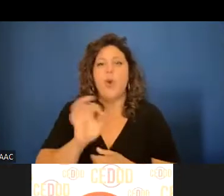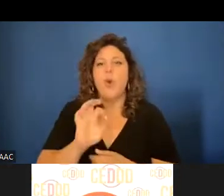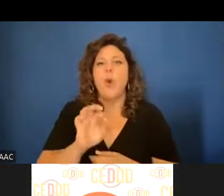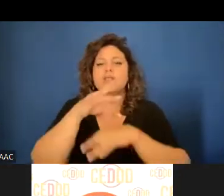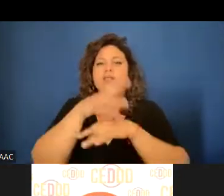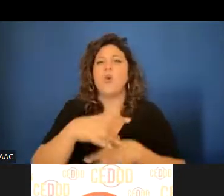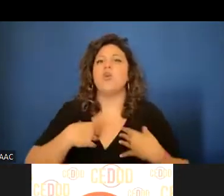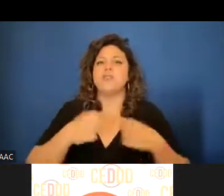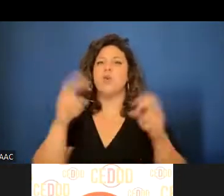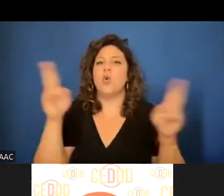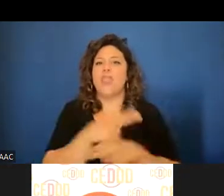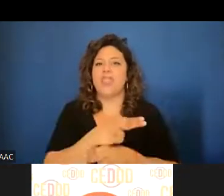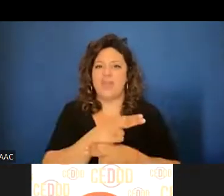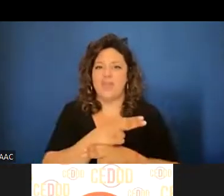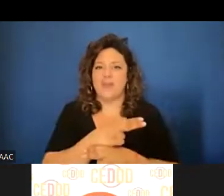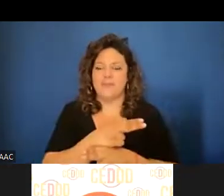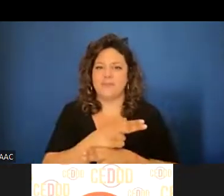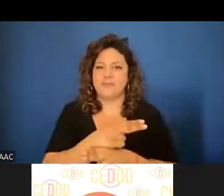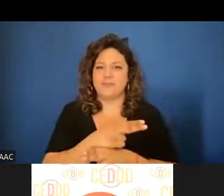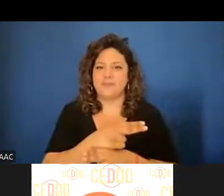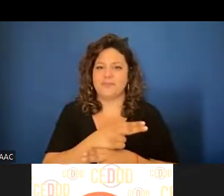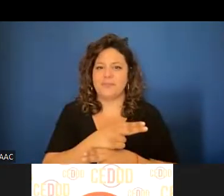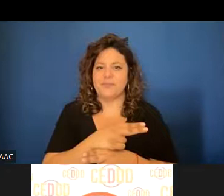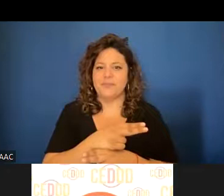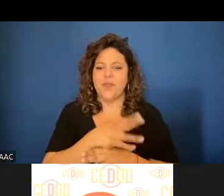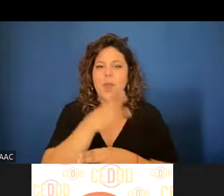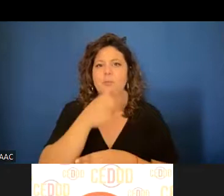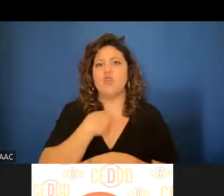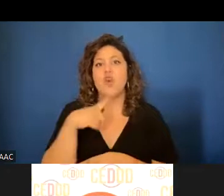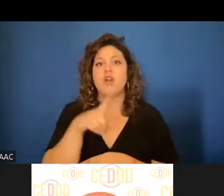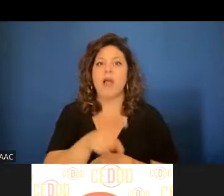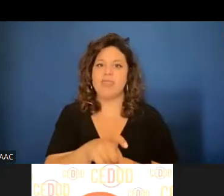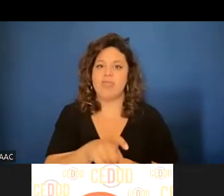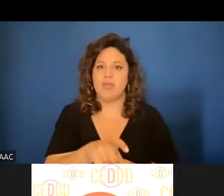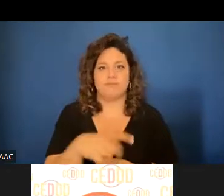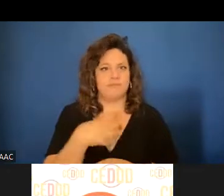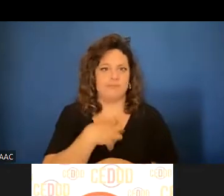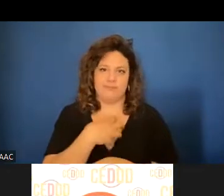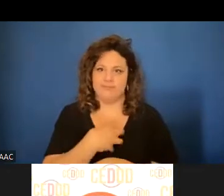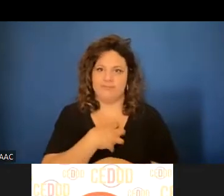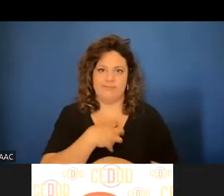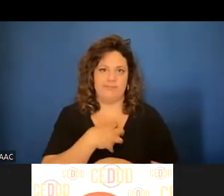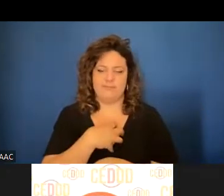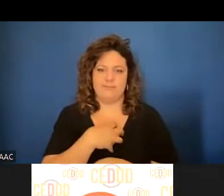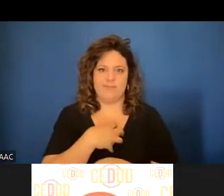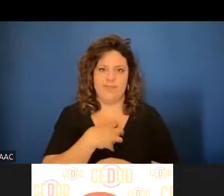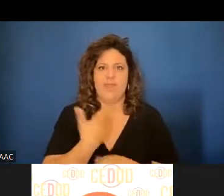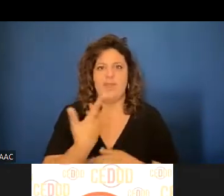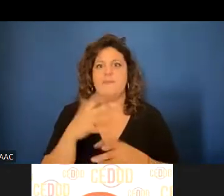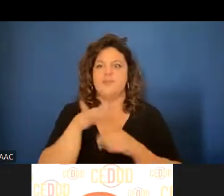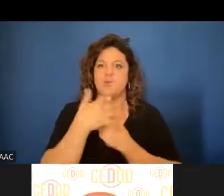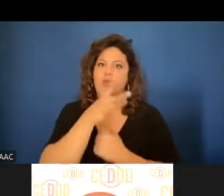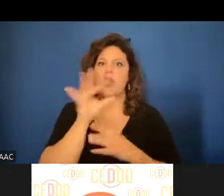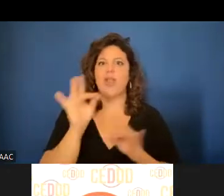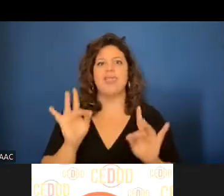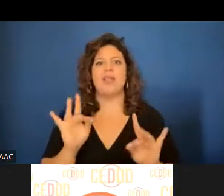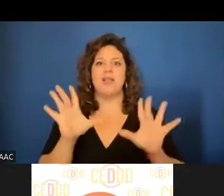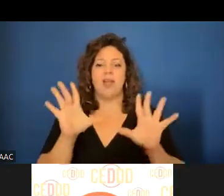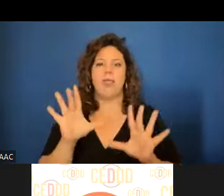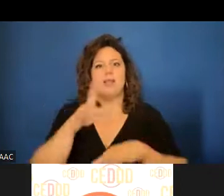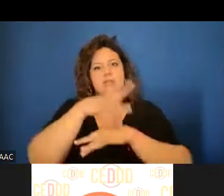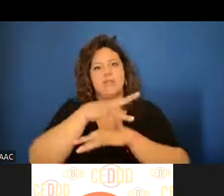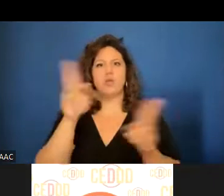más o menos tener la capacidad de prever que los asuntos van a salir bien para los clientes, y en este caso para las personas que están sufriendo